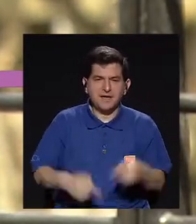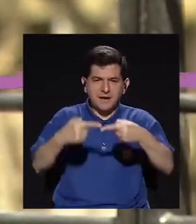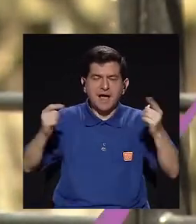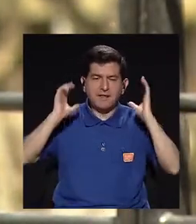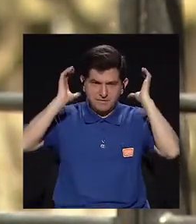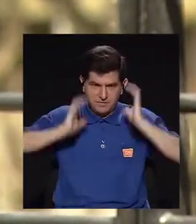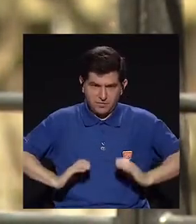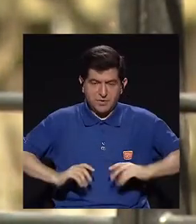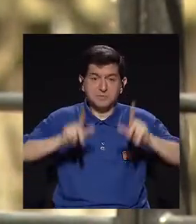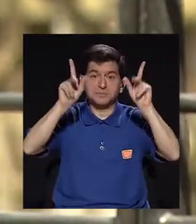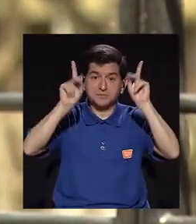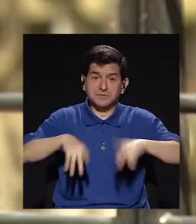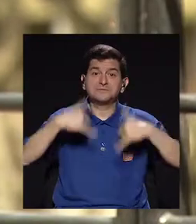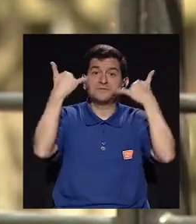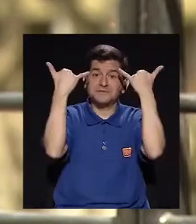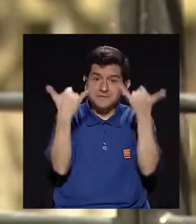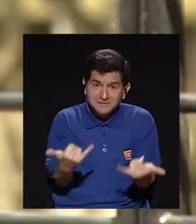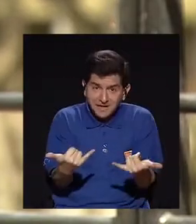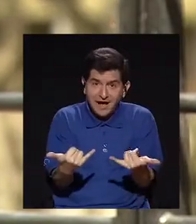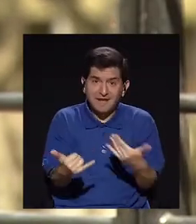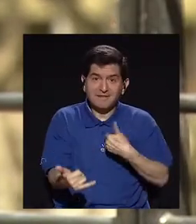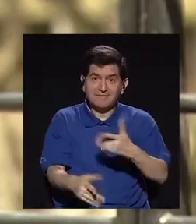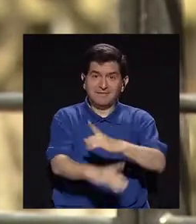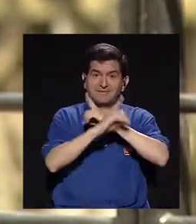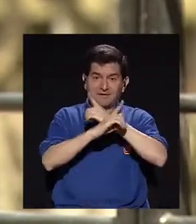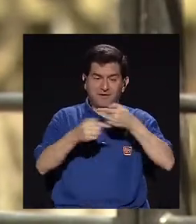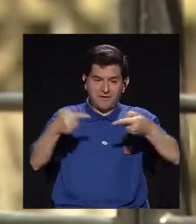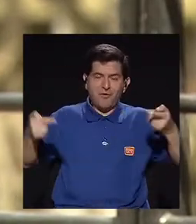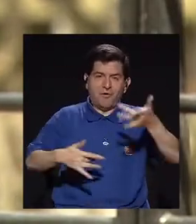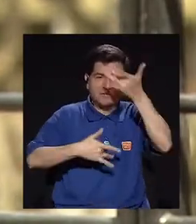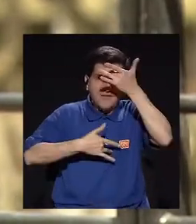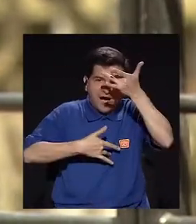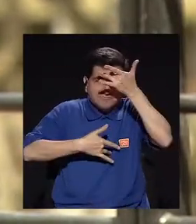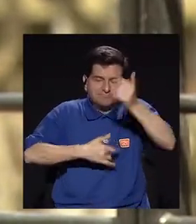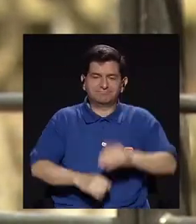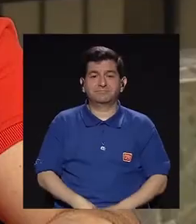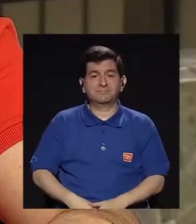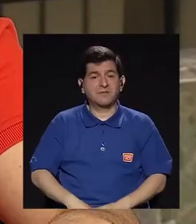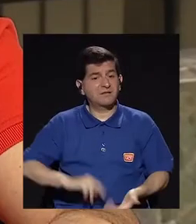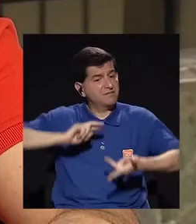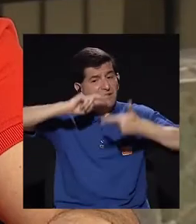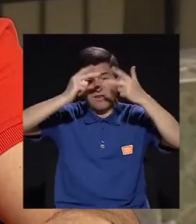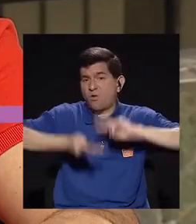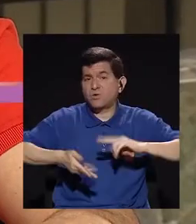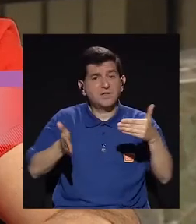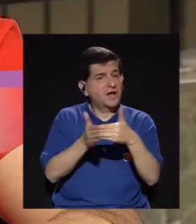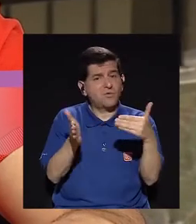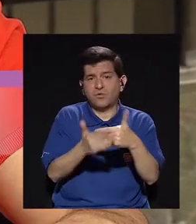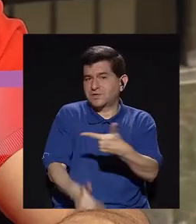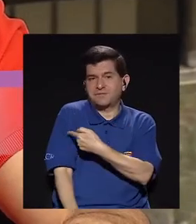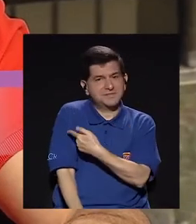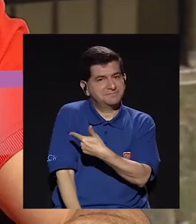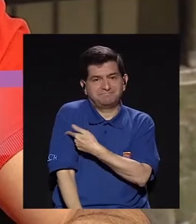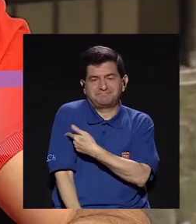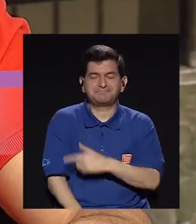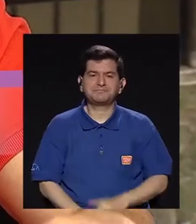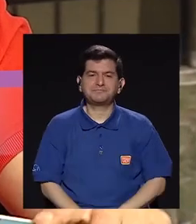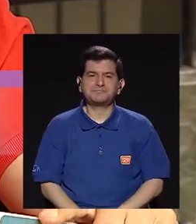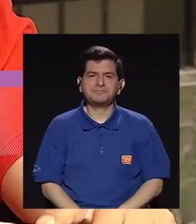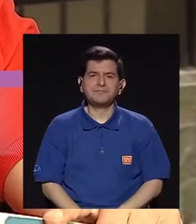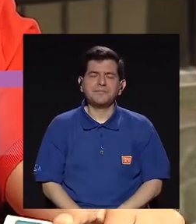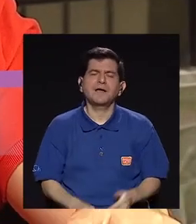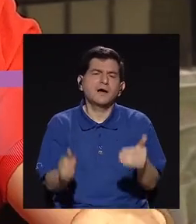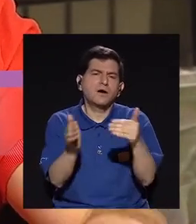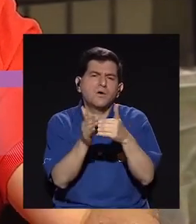nivel de anticuerpos, a ver si la persona ya tiene una defensa contra esa enfermedad. Uh-huh. Caso contrario, tendría que volverse a vacunar.